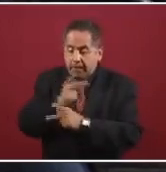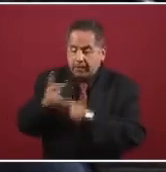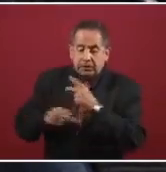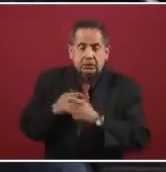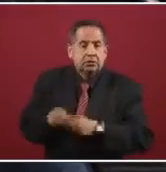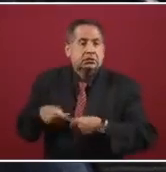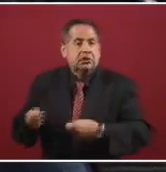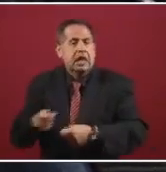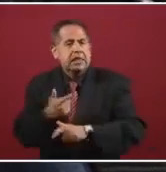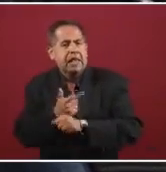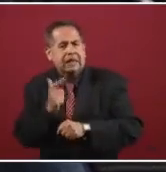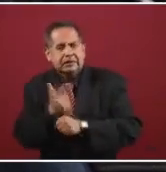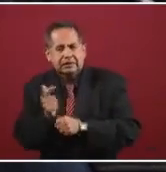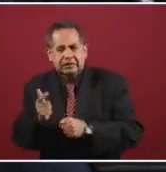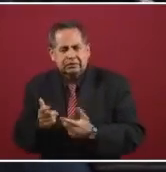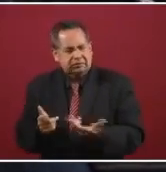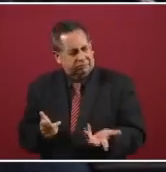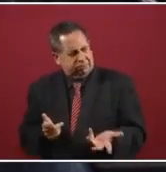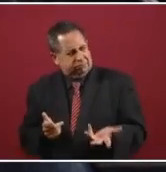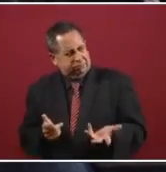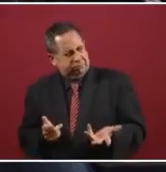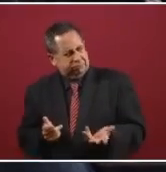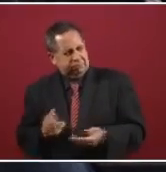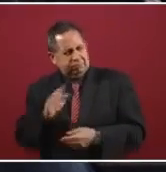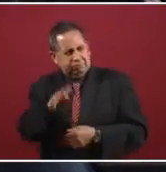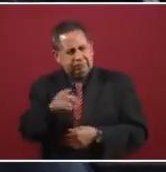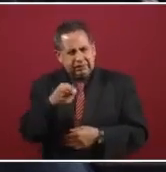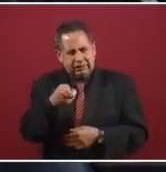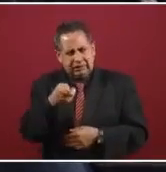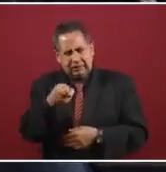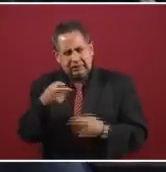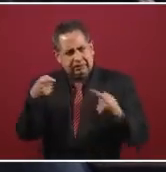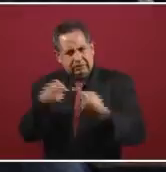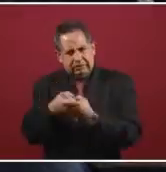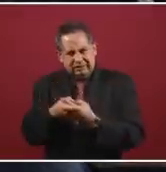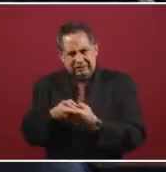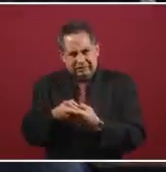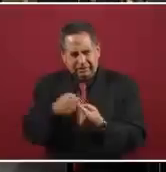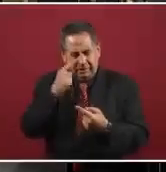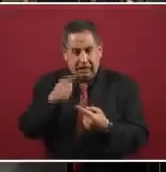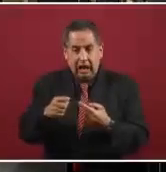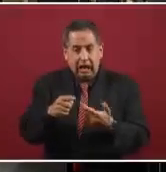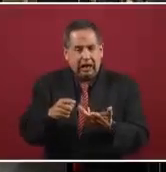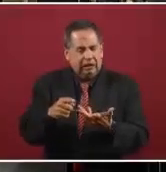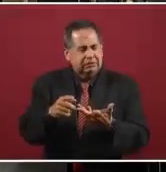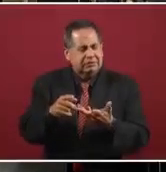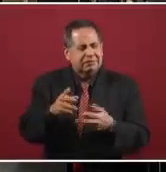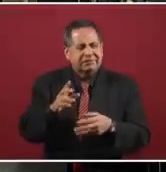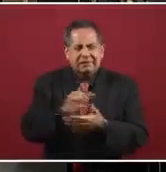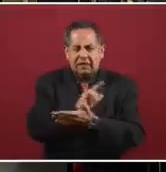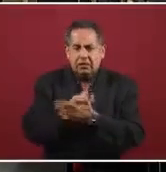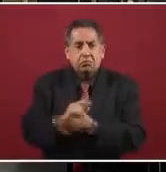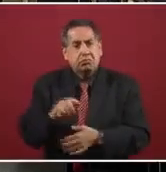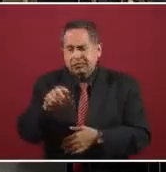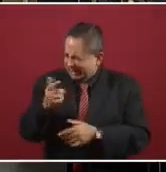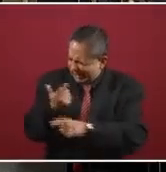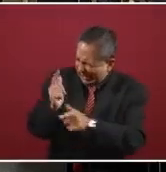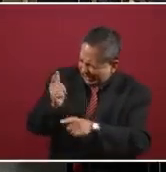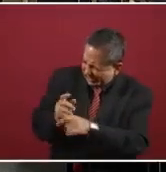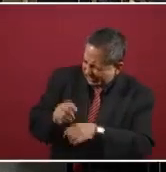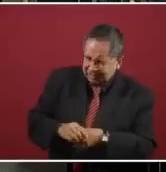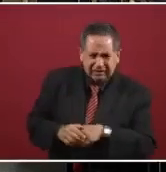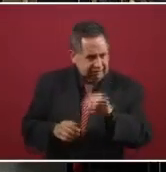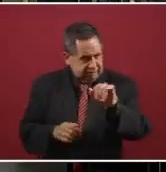taxi. Esto no parece que esté cumpliendo con la ley. ¿Taxi? En Tenosique… Sí, en Tenosique hay varios